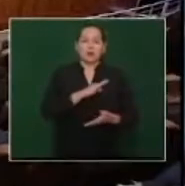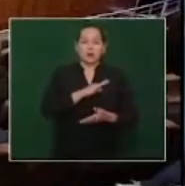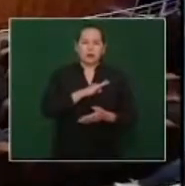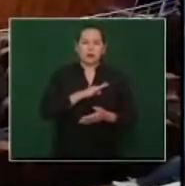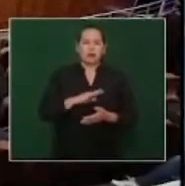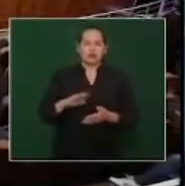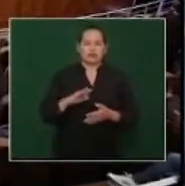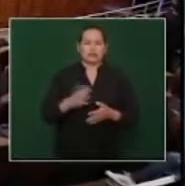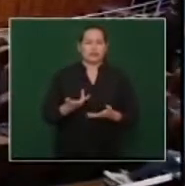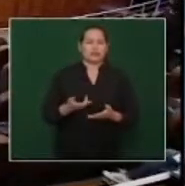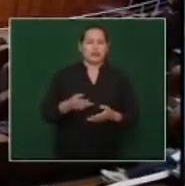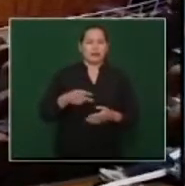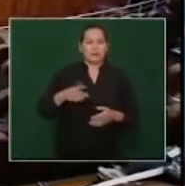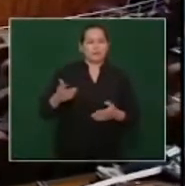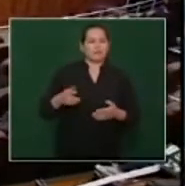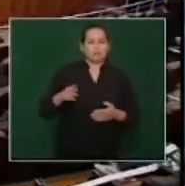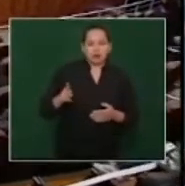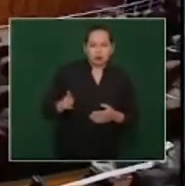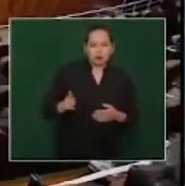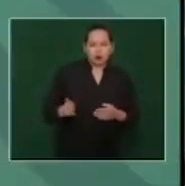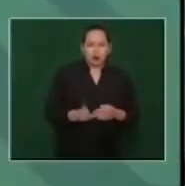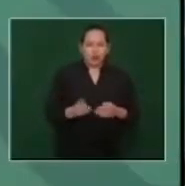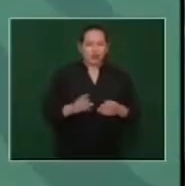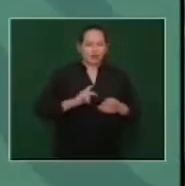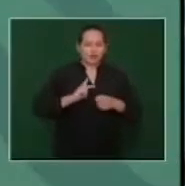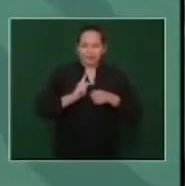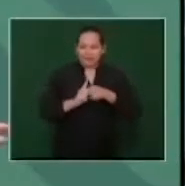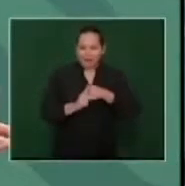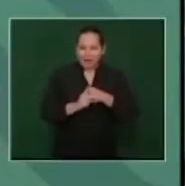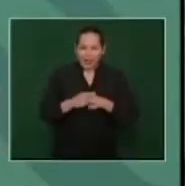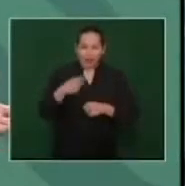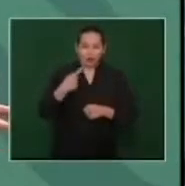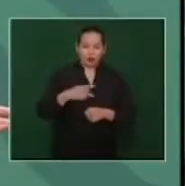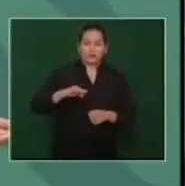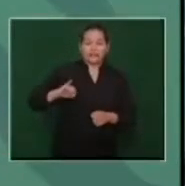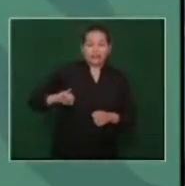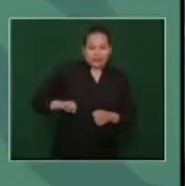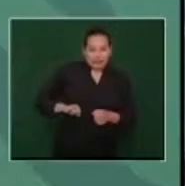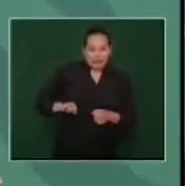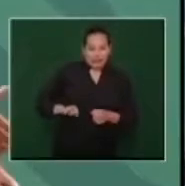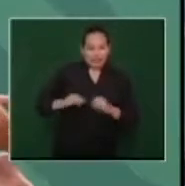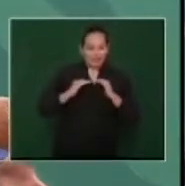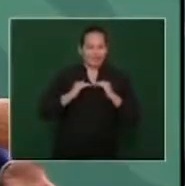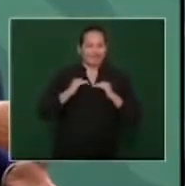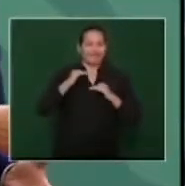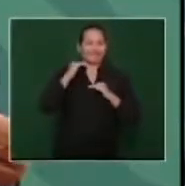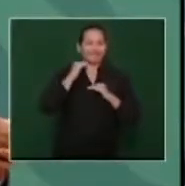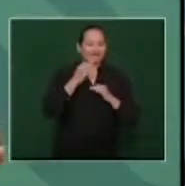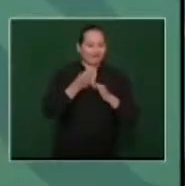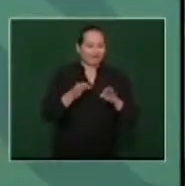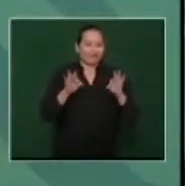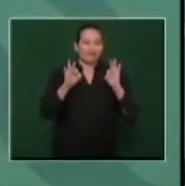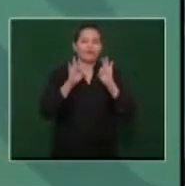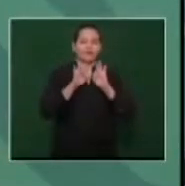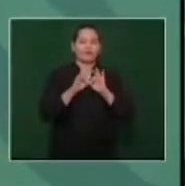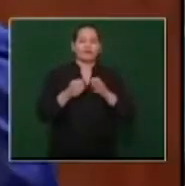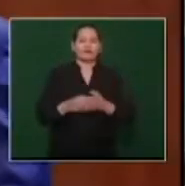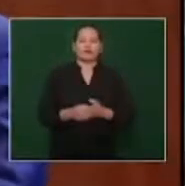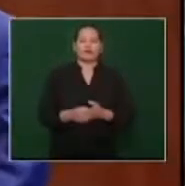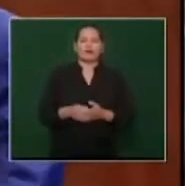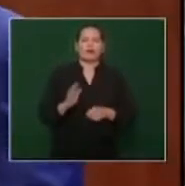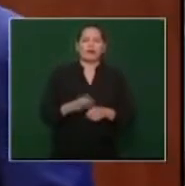Biden, le comentó Joe Biden que tiene una buena relación con los sindicatos en Estados Unidos, por el